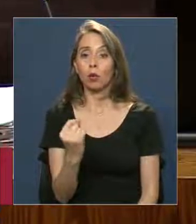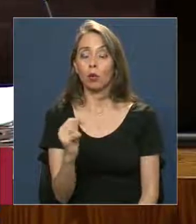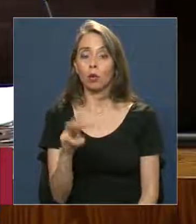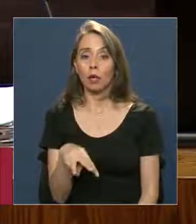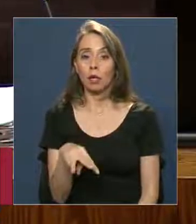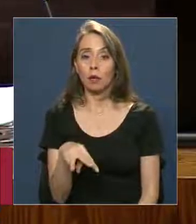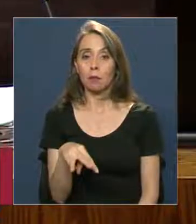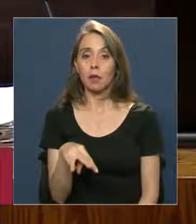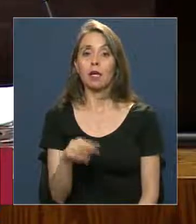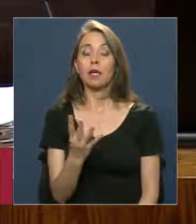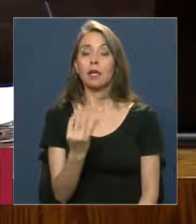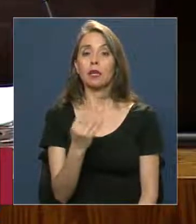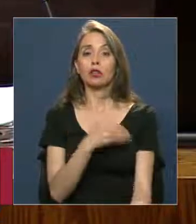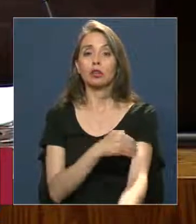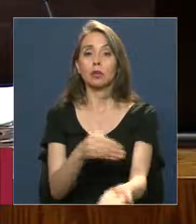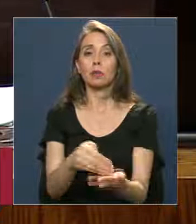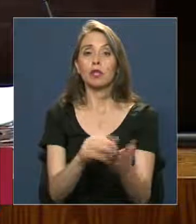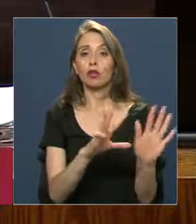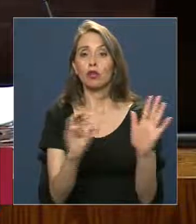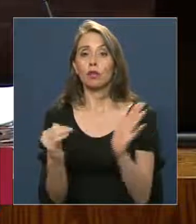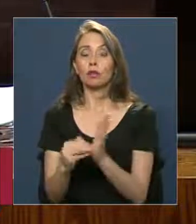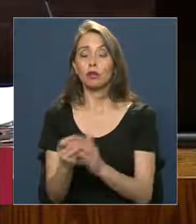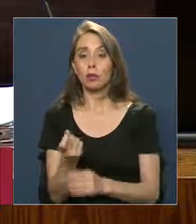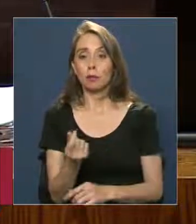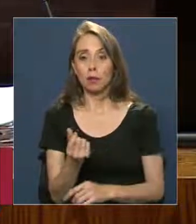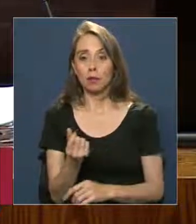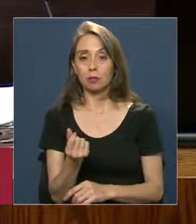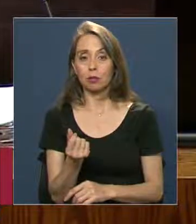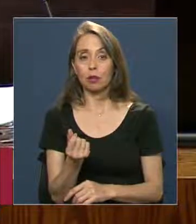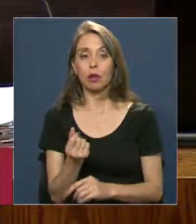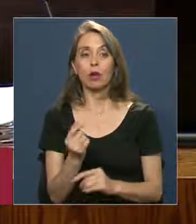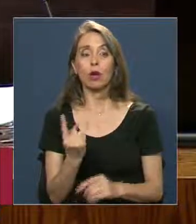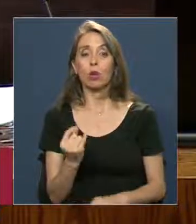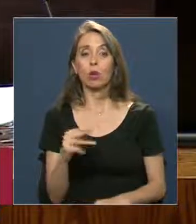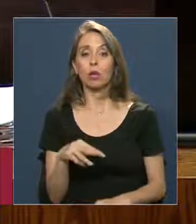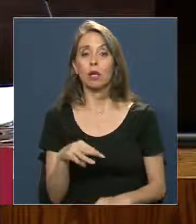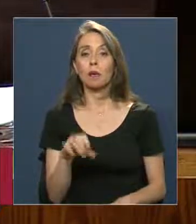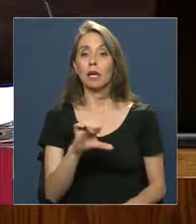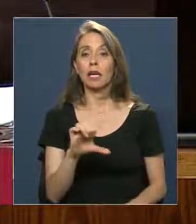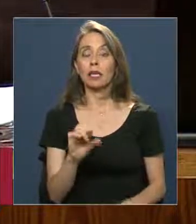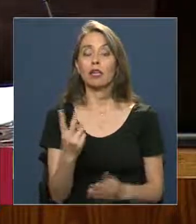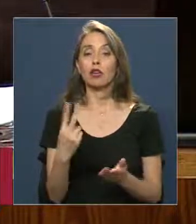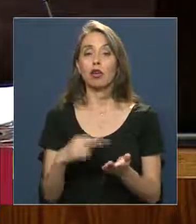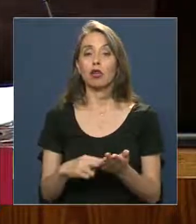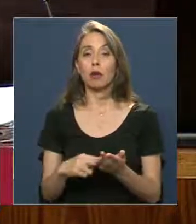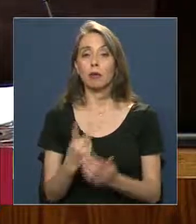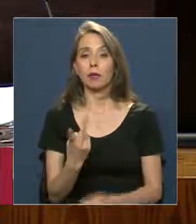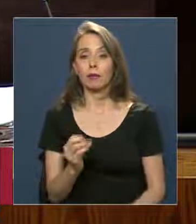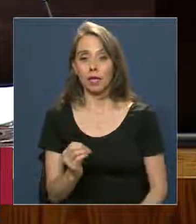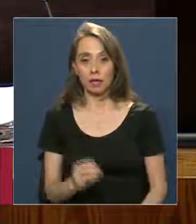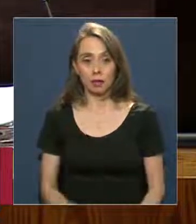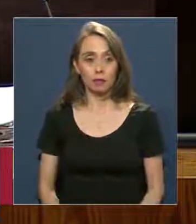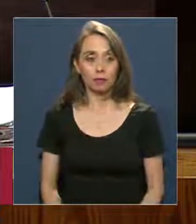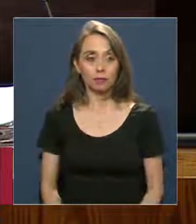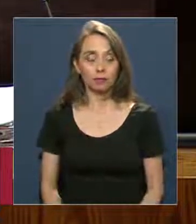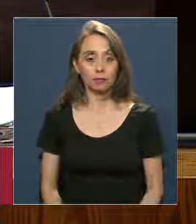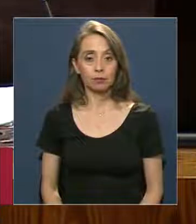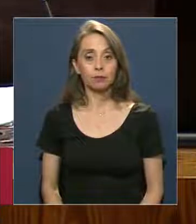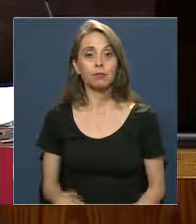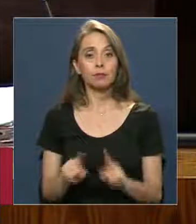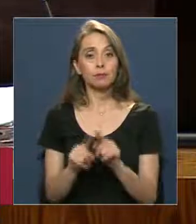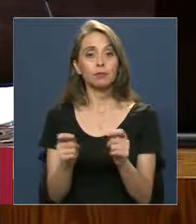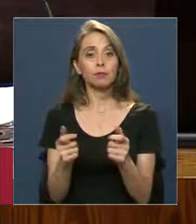es básicamente 14.900.000 pesos, de acuerdo a la UTM de enero de 2020. Esto es muy